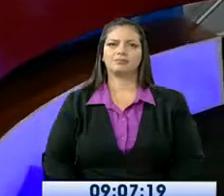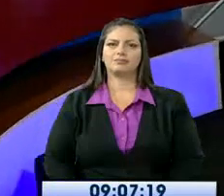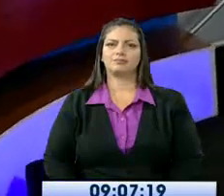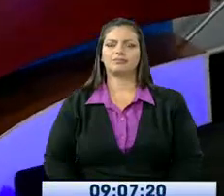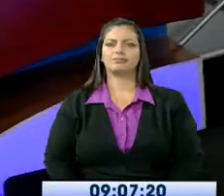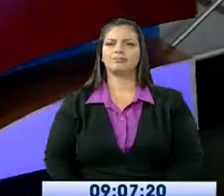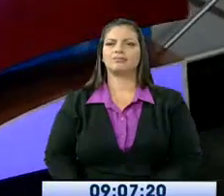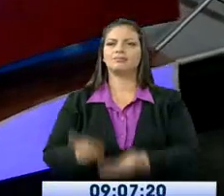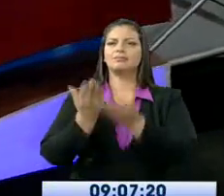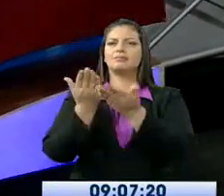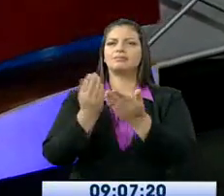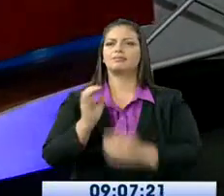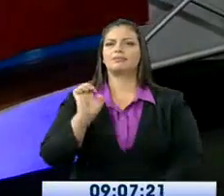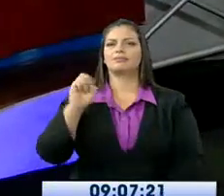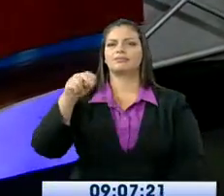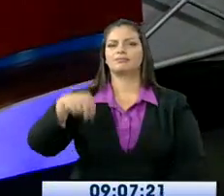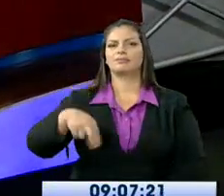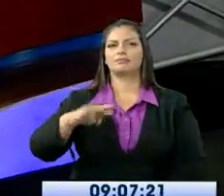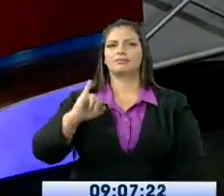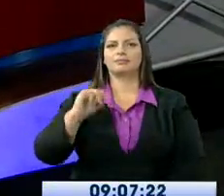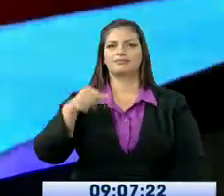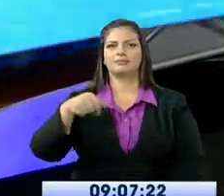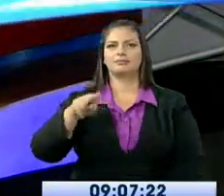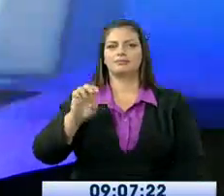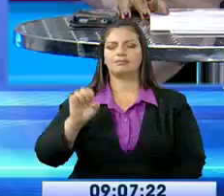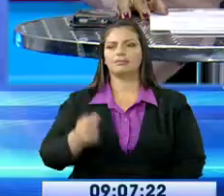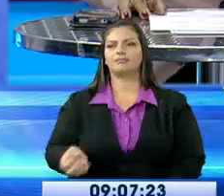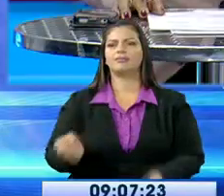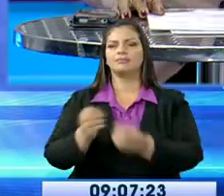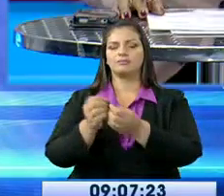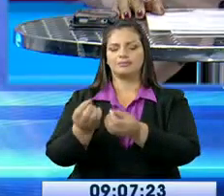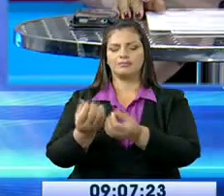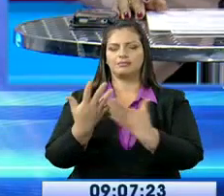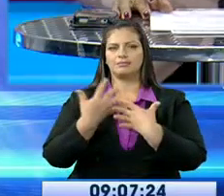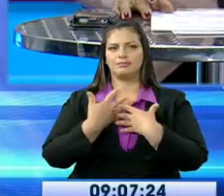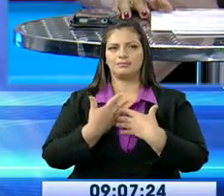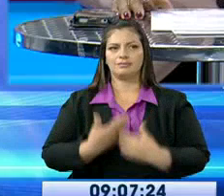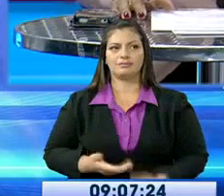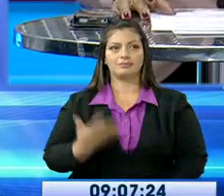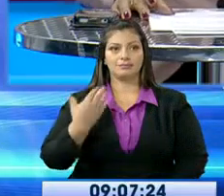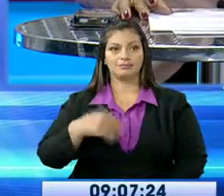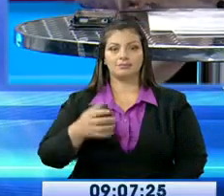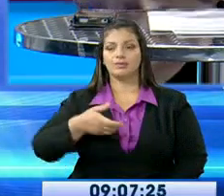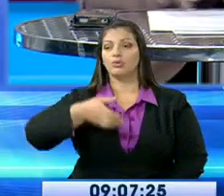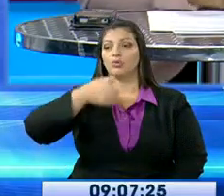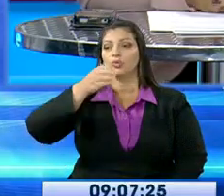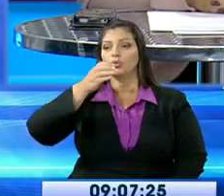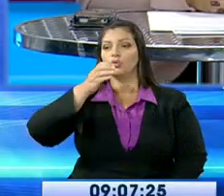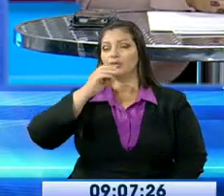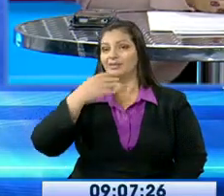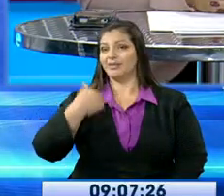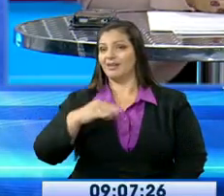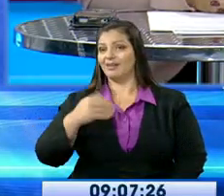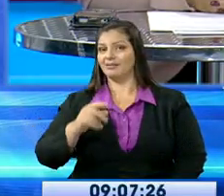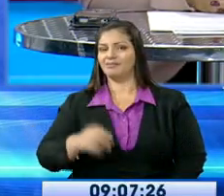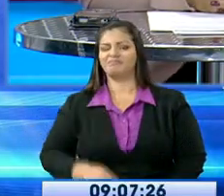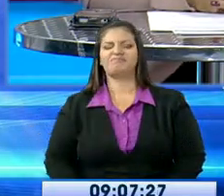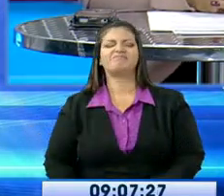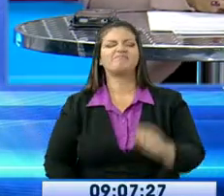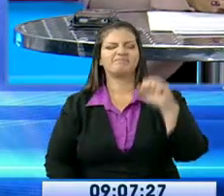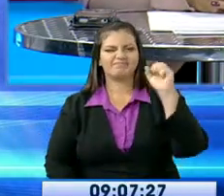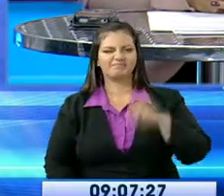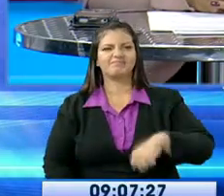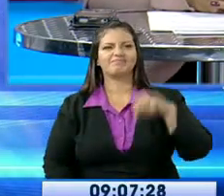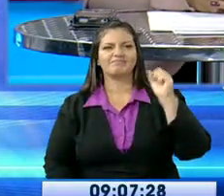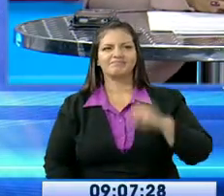A esta hora nuevamente con Enrique Muñoz, listo para más información. Enrique, ¿ya probaste la colada morada? Ya la probé, la colada